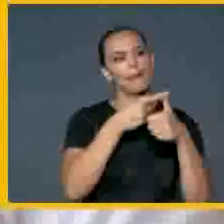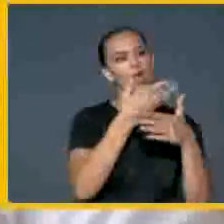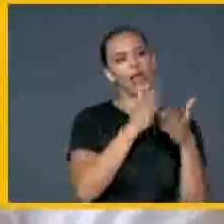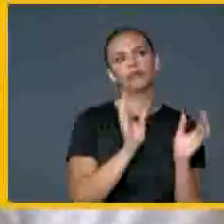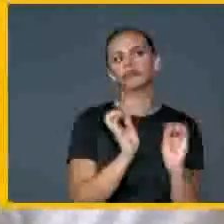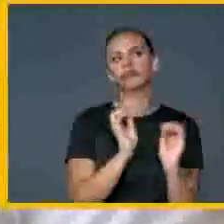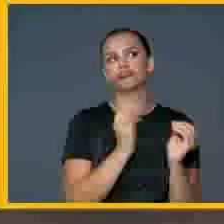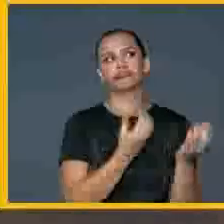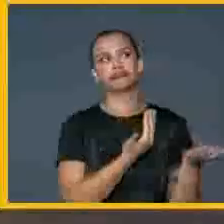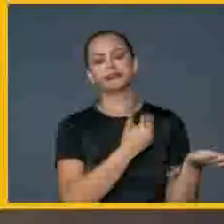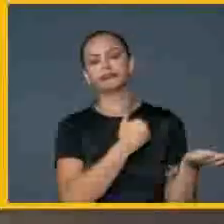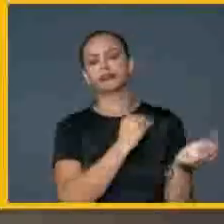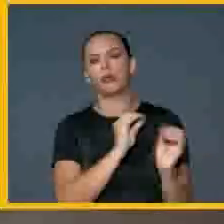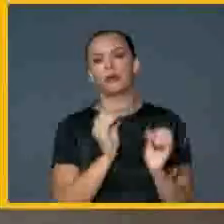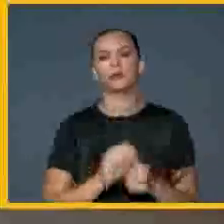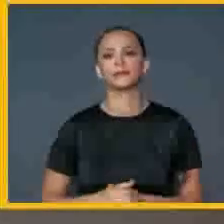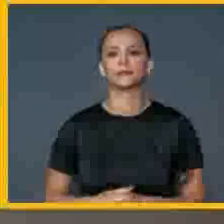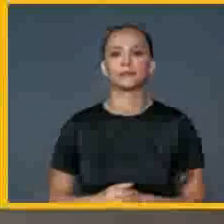no he tenido.